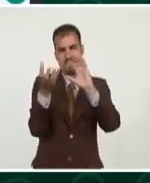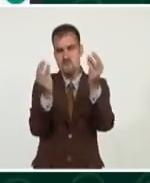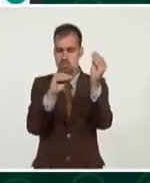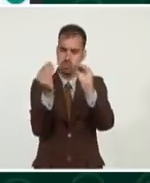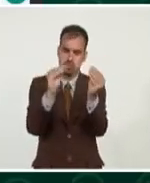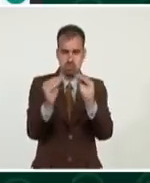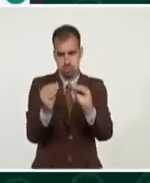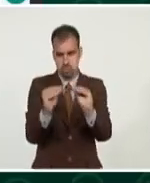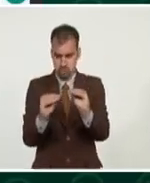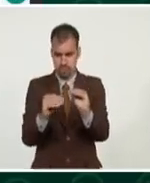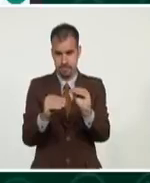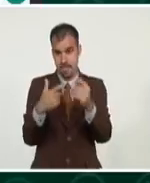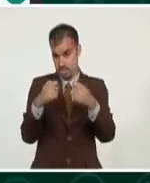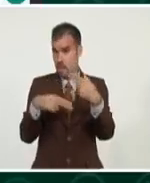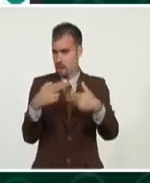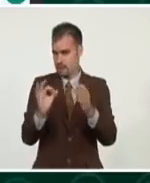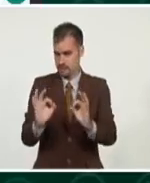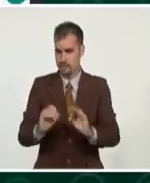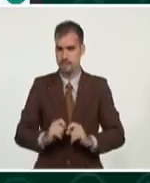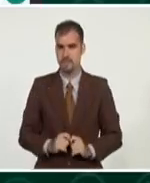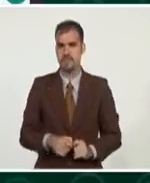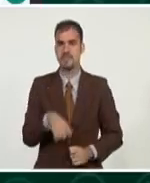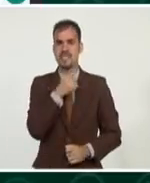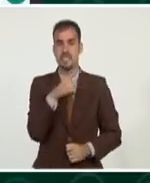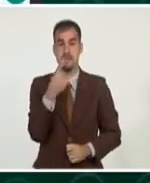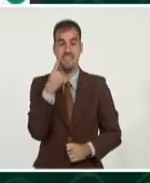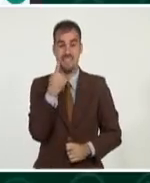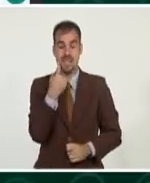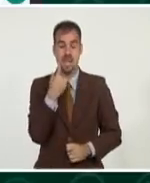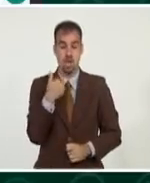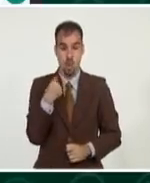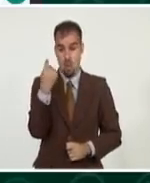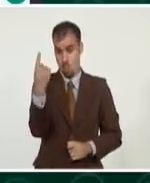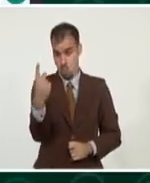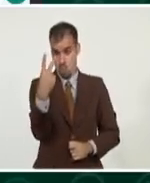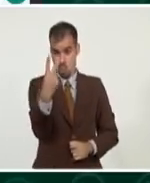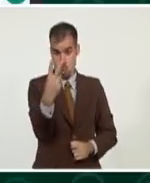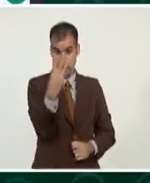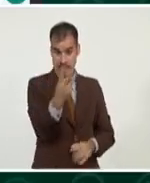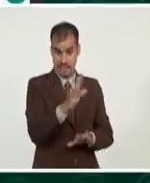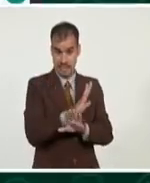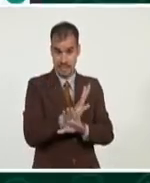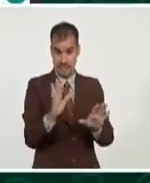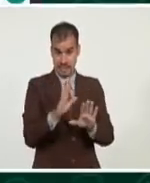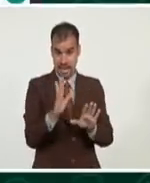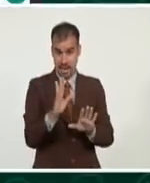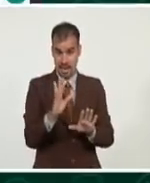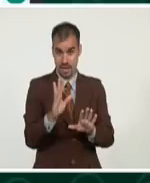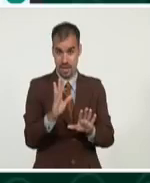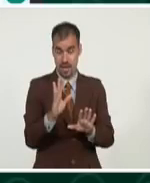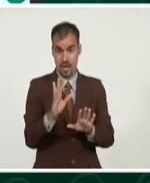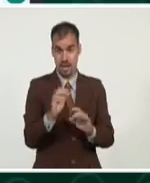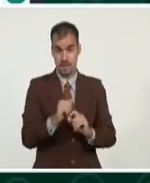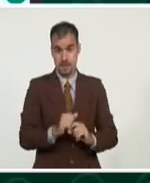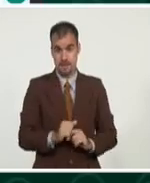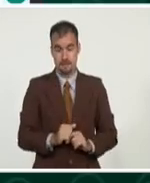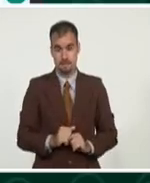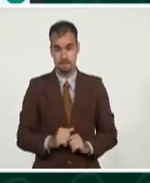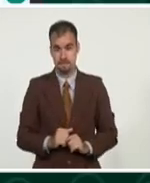África. Antes le dices, cuando cuente una, dos, tres con los dedos, al